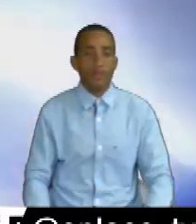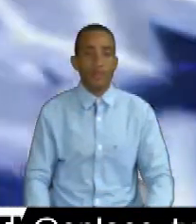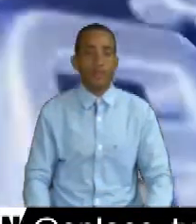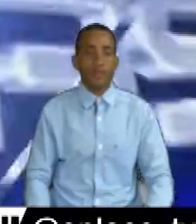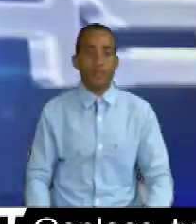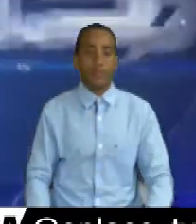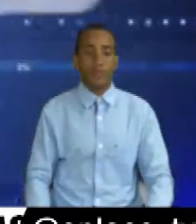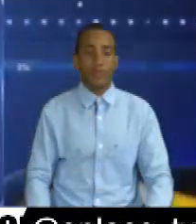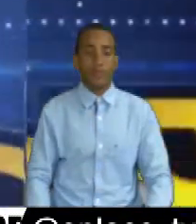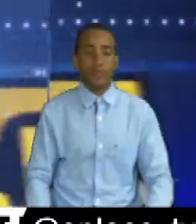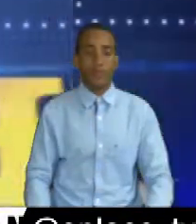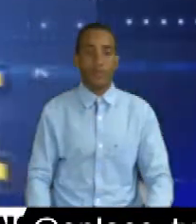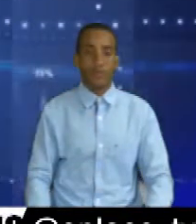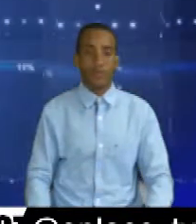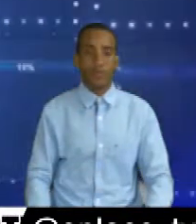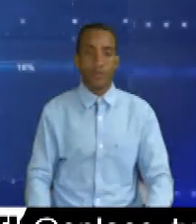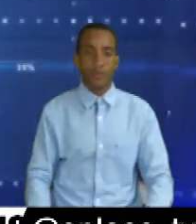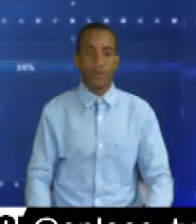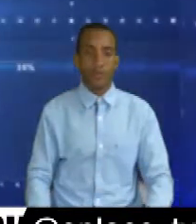Terminals.